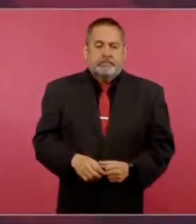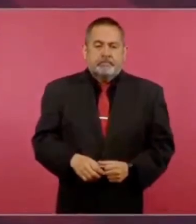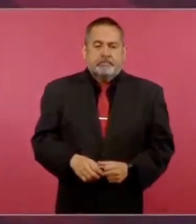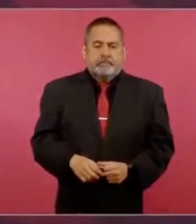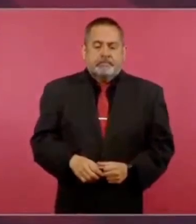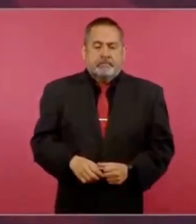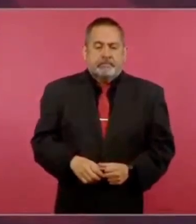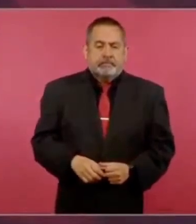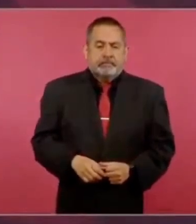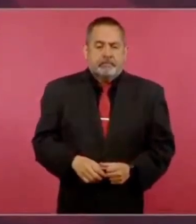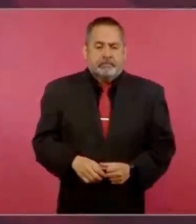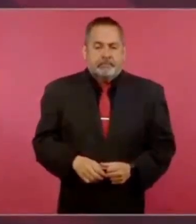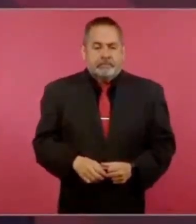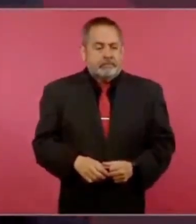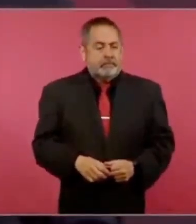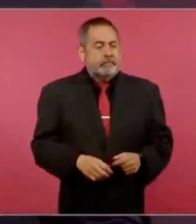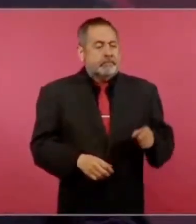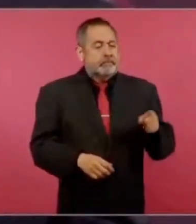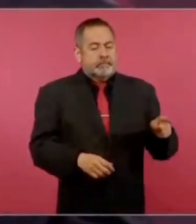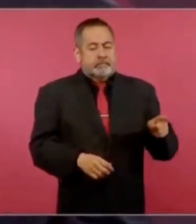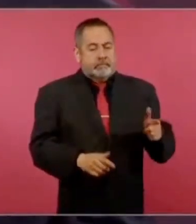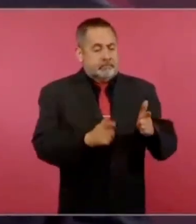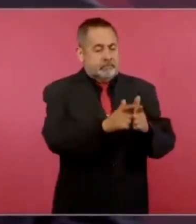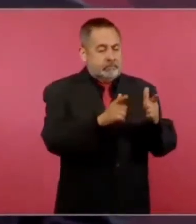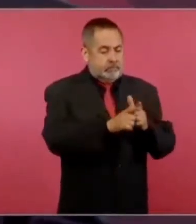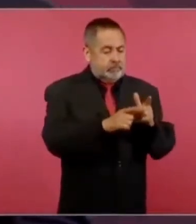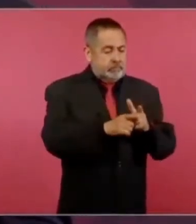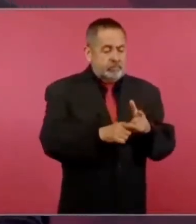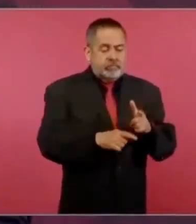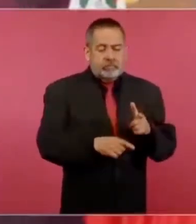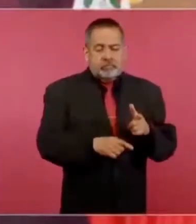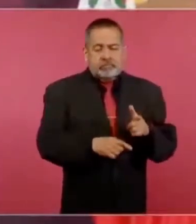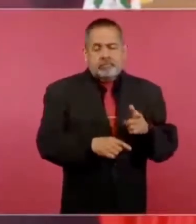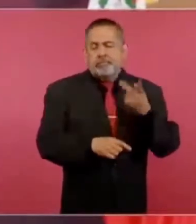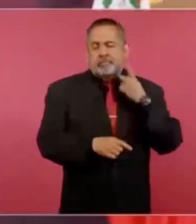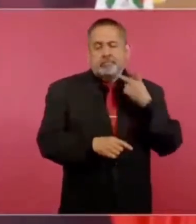Y el partido que postuló a Calderón